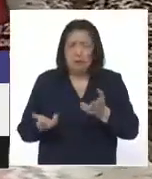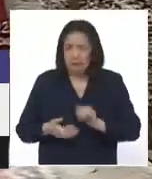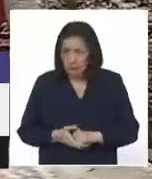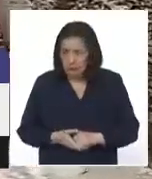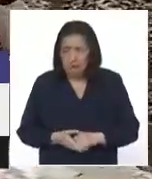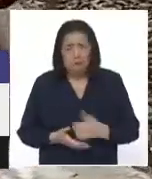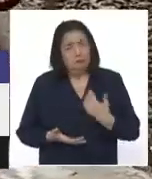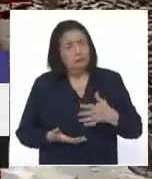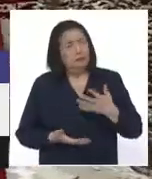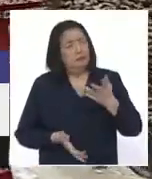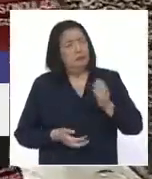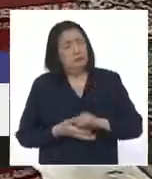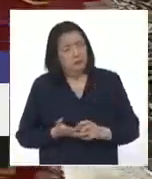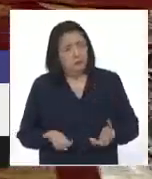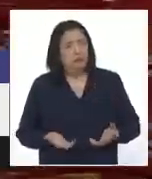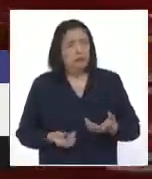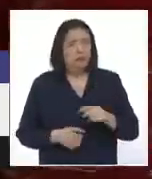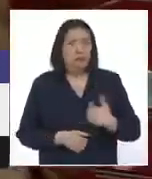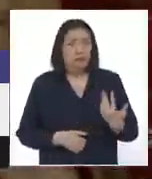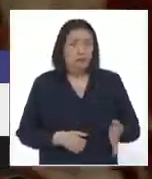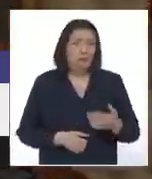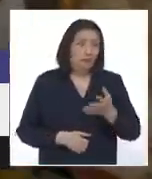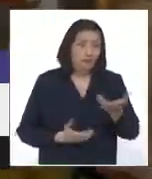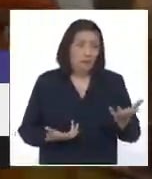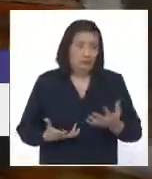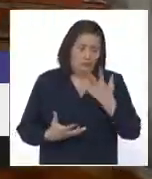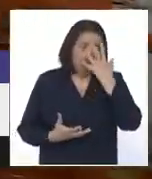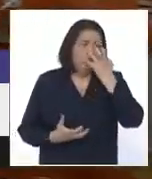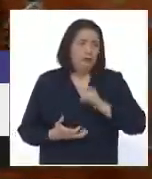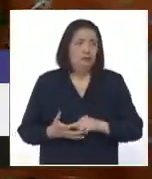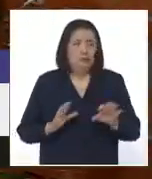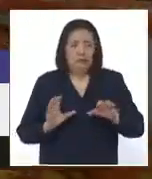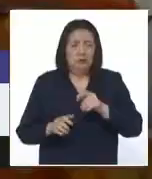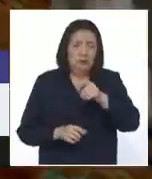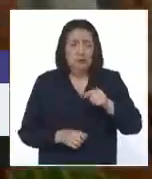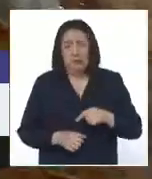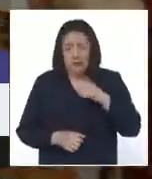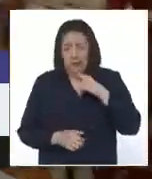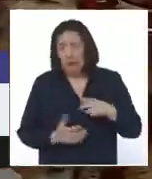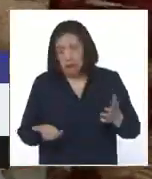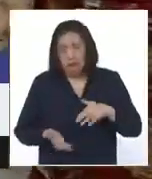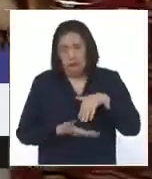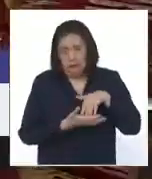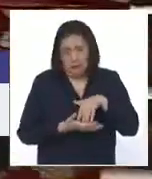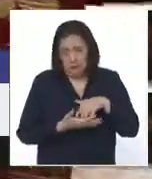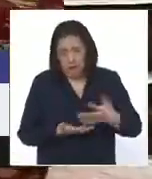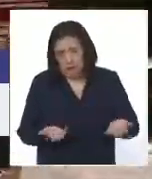verdad que me da bronca ver lo que le hacen a esta señora absolutamente vulnerable e indefensa.